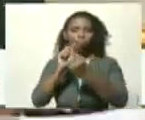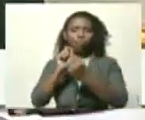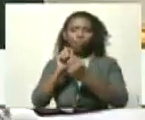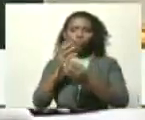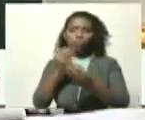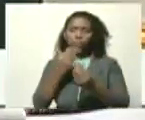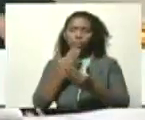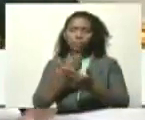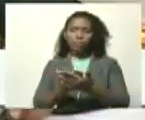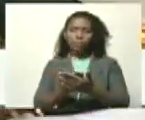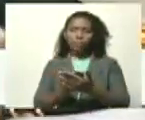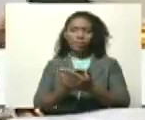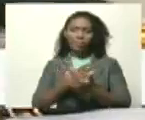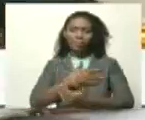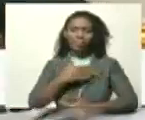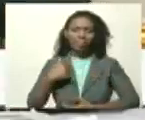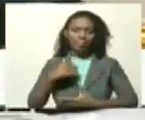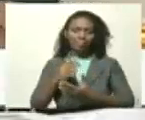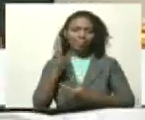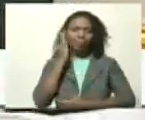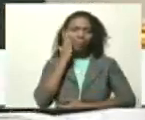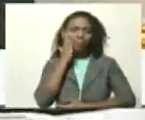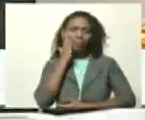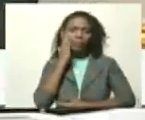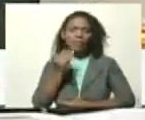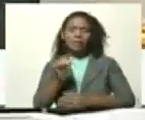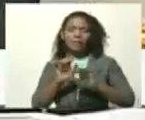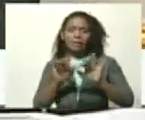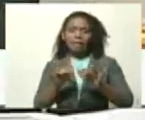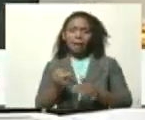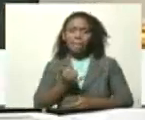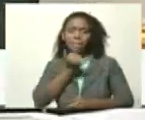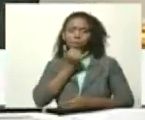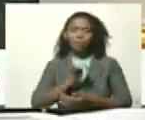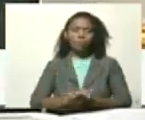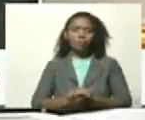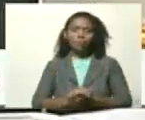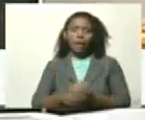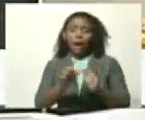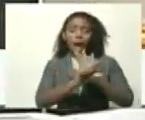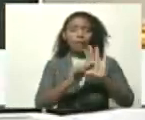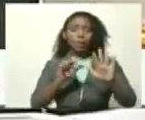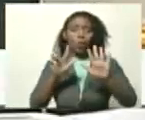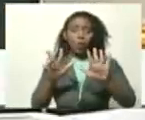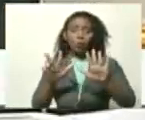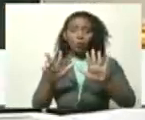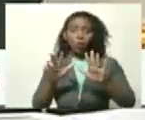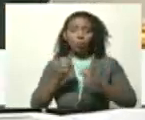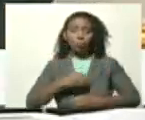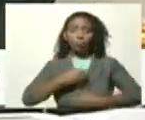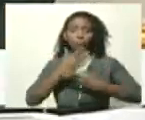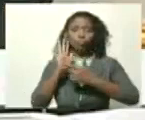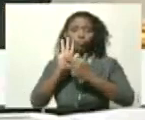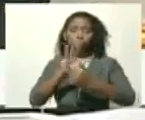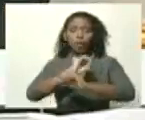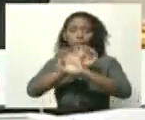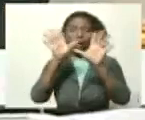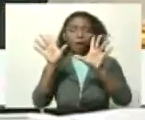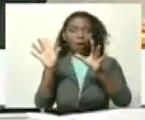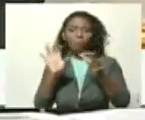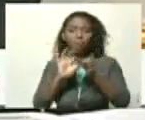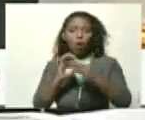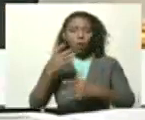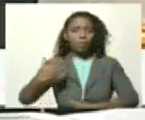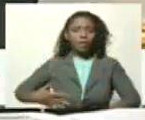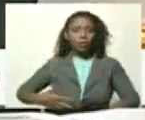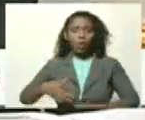Muchísimas gracias, querida madre secretaria accidental. El artículo 8 expresa con claridad que hay un derecho de